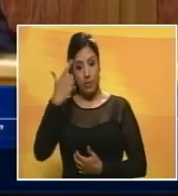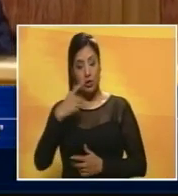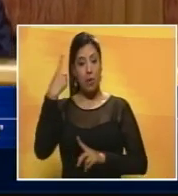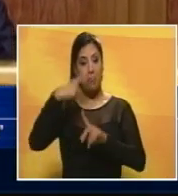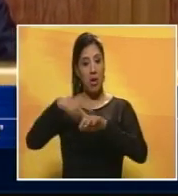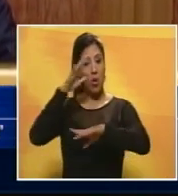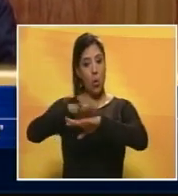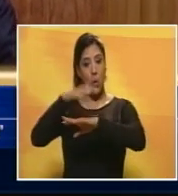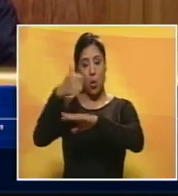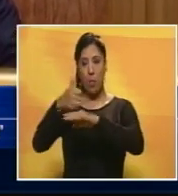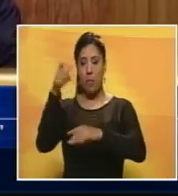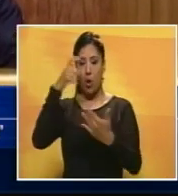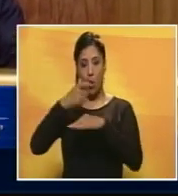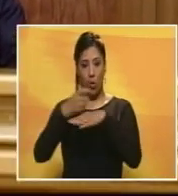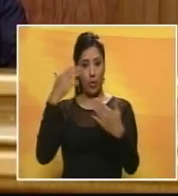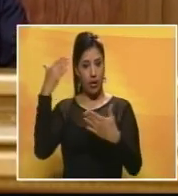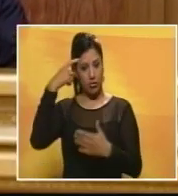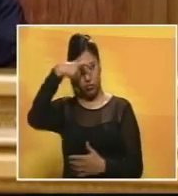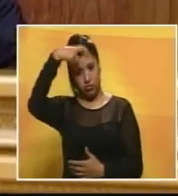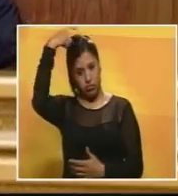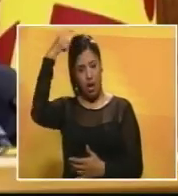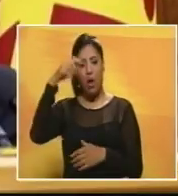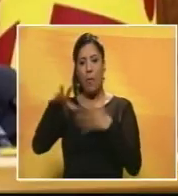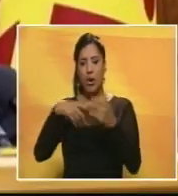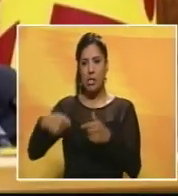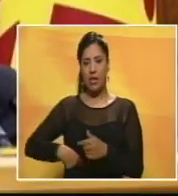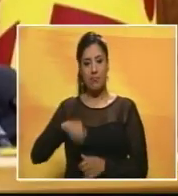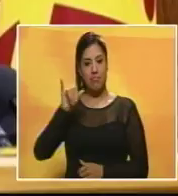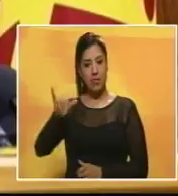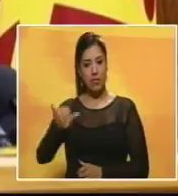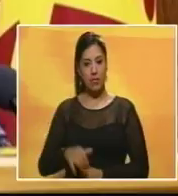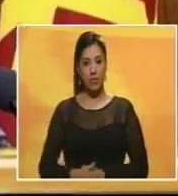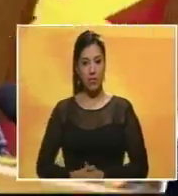además acusó al gobierno de Pyongyang de provocaciones.